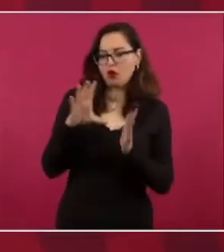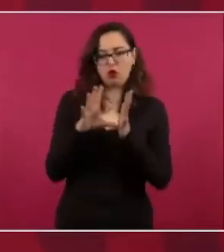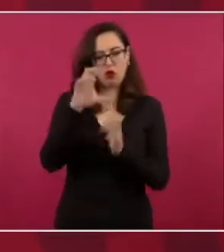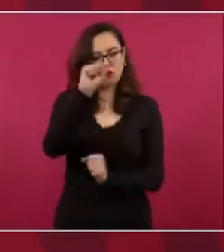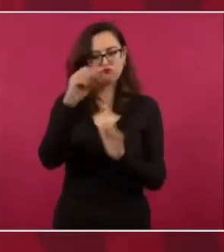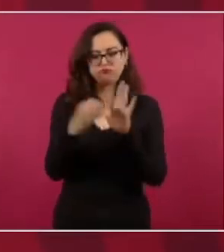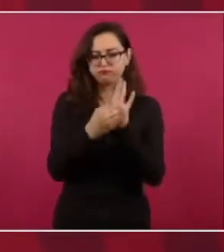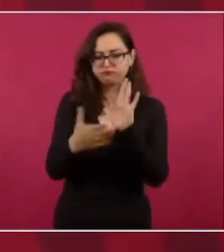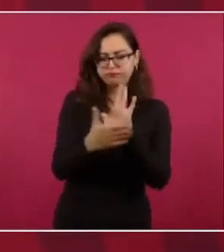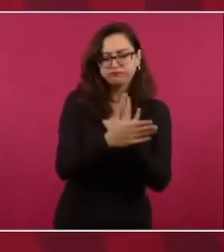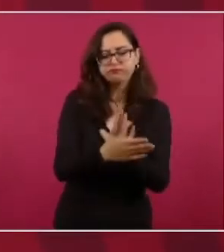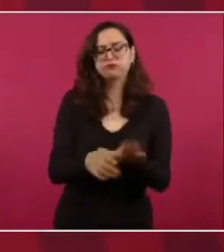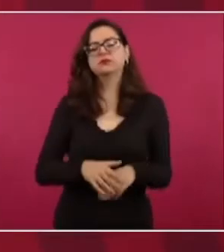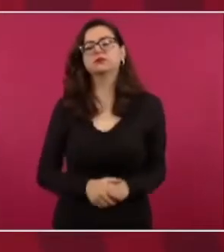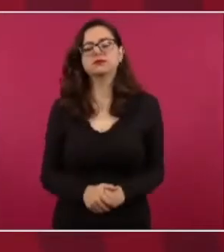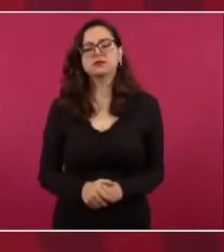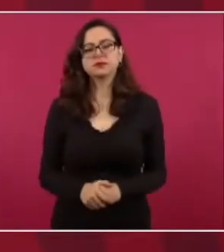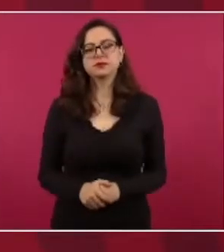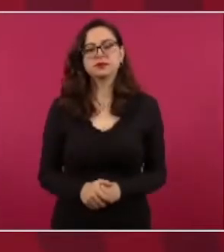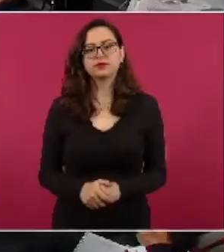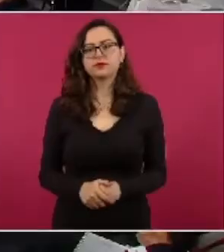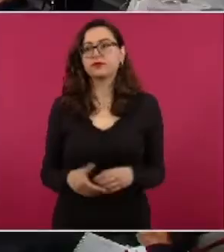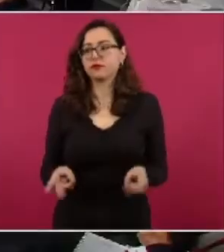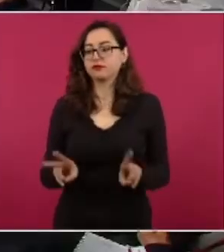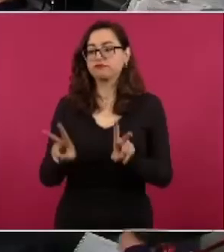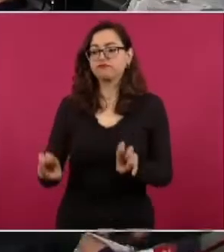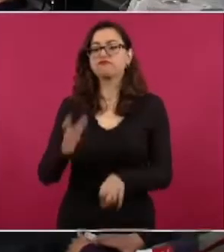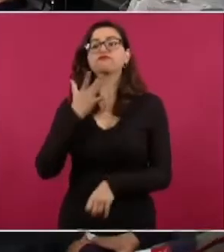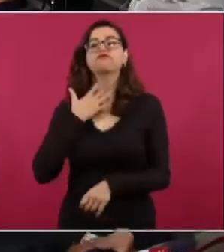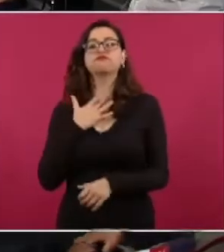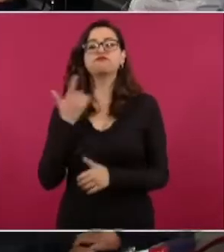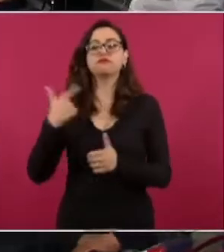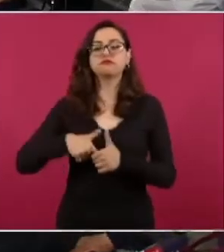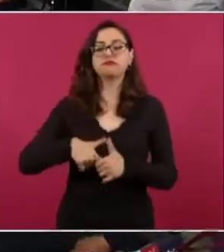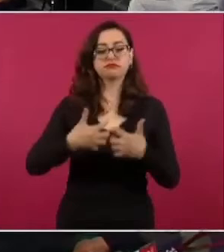ahí está lo de las refinerías,